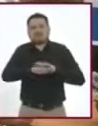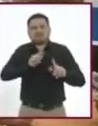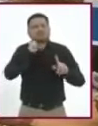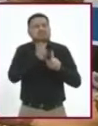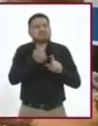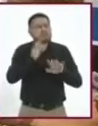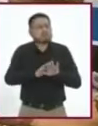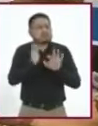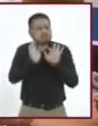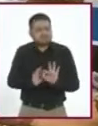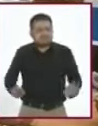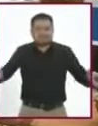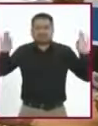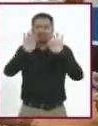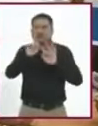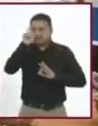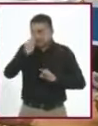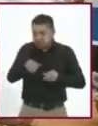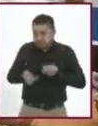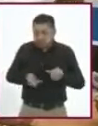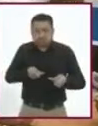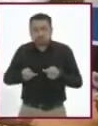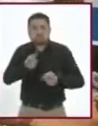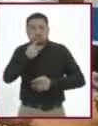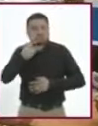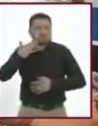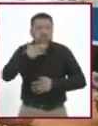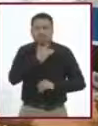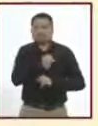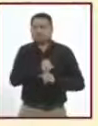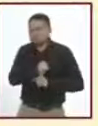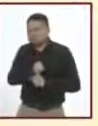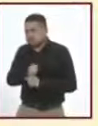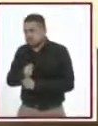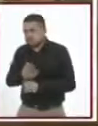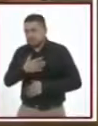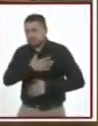súper importantes para preparar nuestra deliciosa investigación.